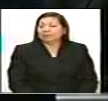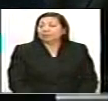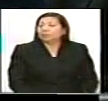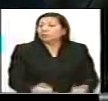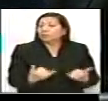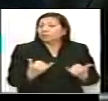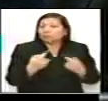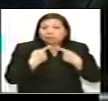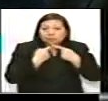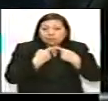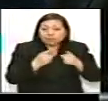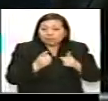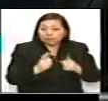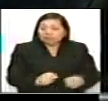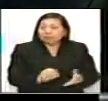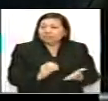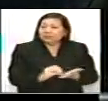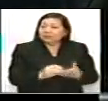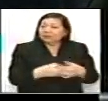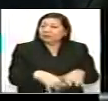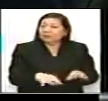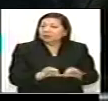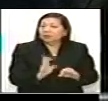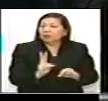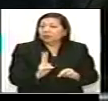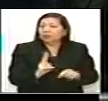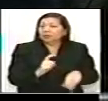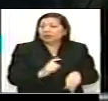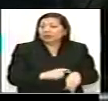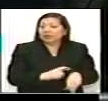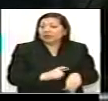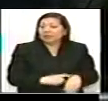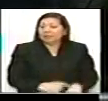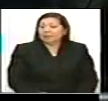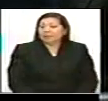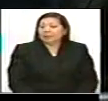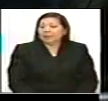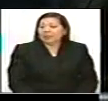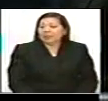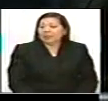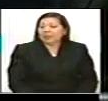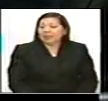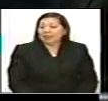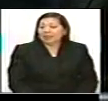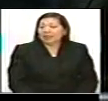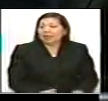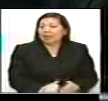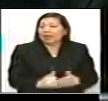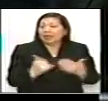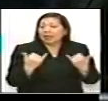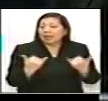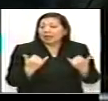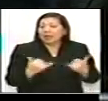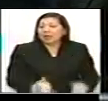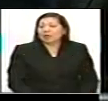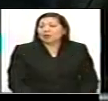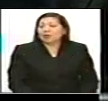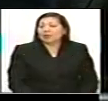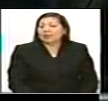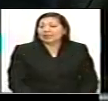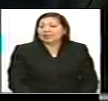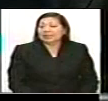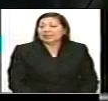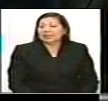Esta información es tan importante en dos momentos. El tiempo real es que este momento nos